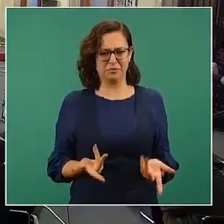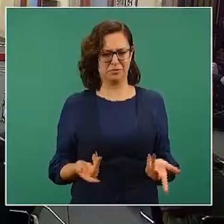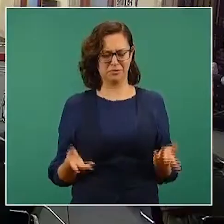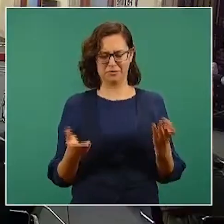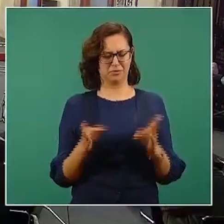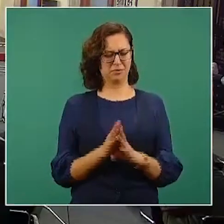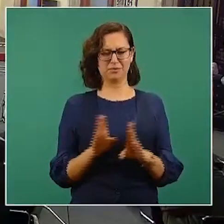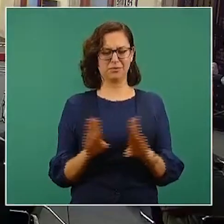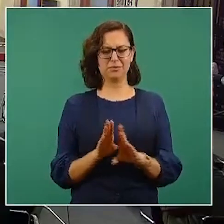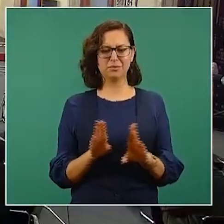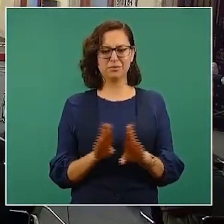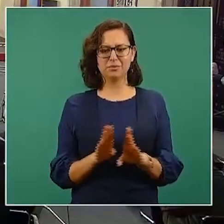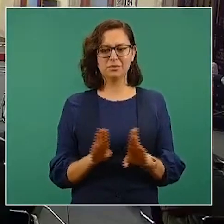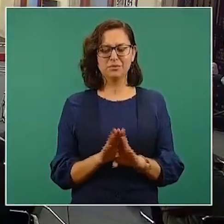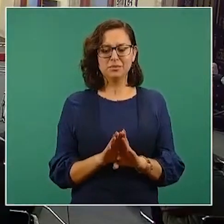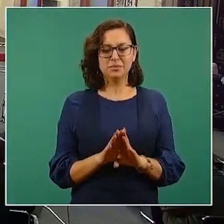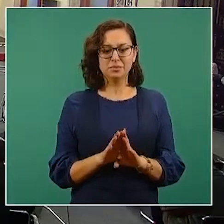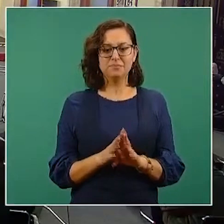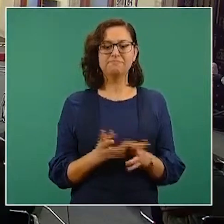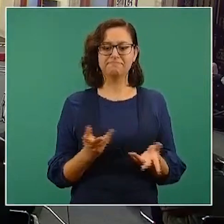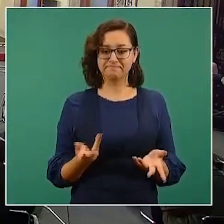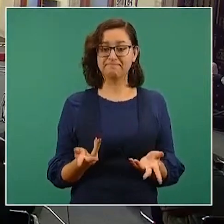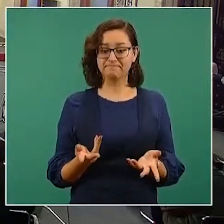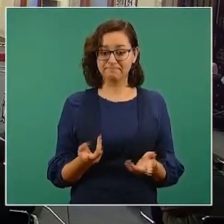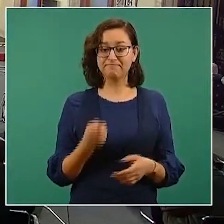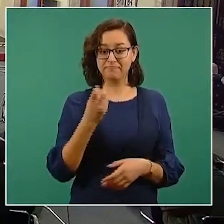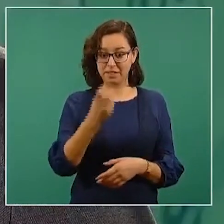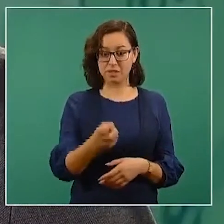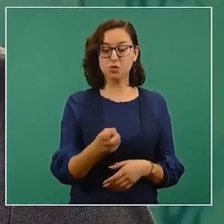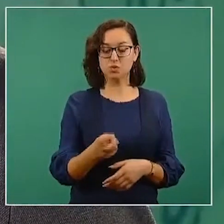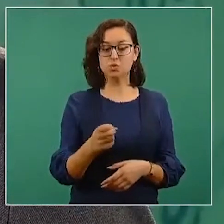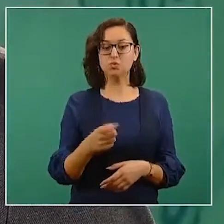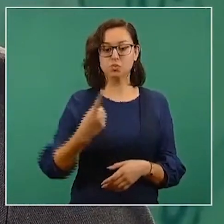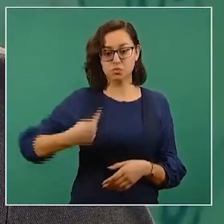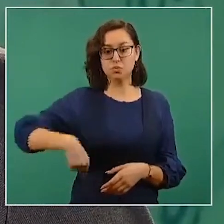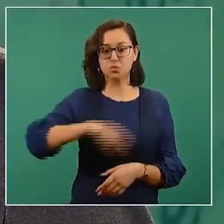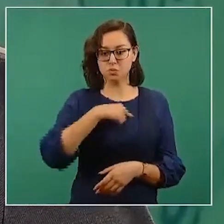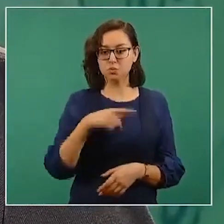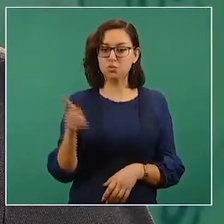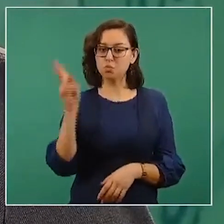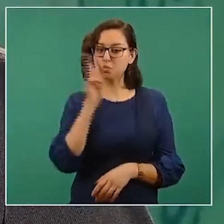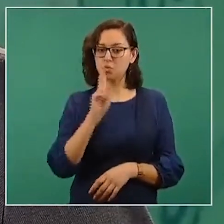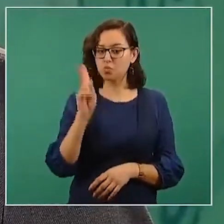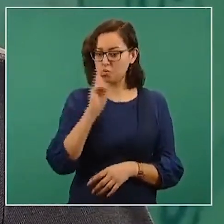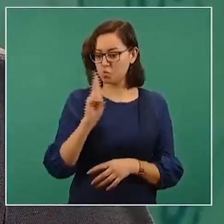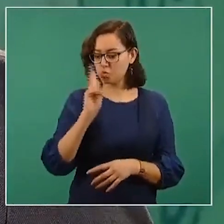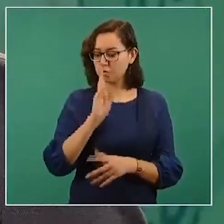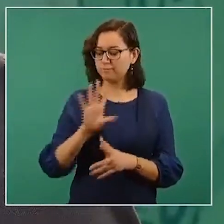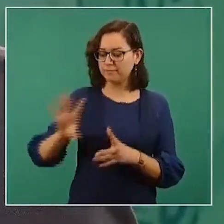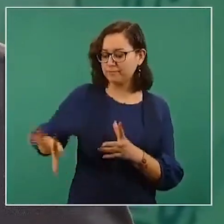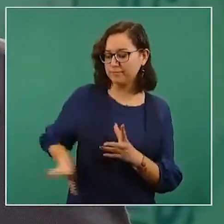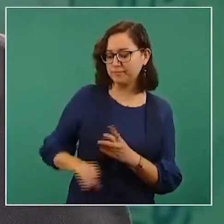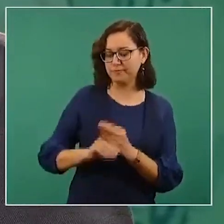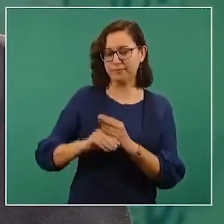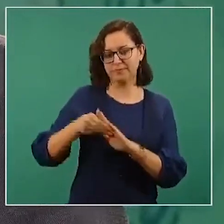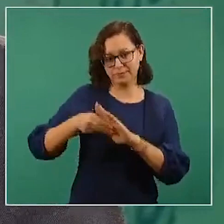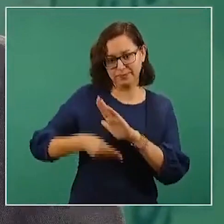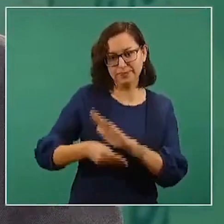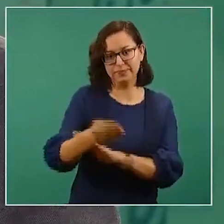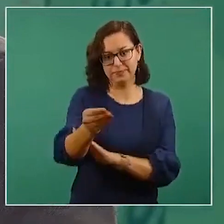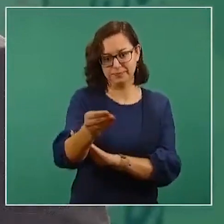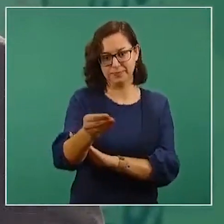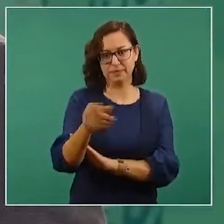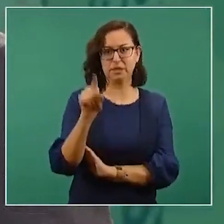como complemento de pruebas al Consejo de la